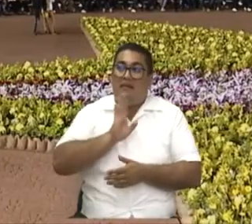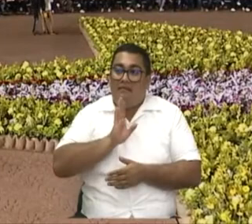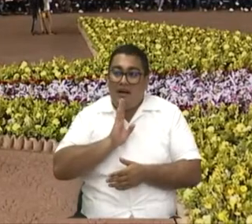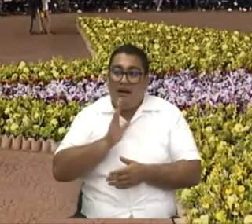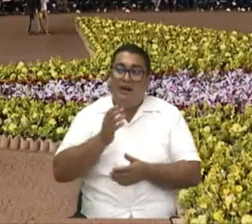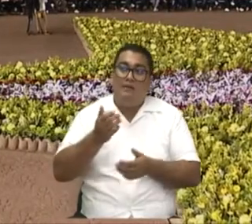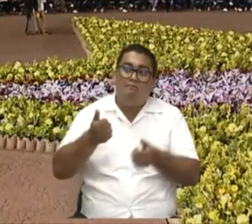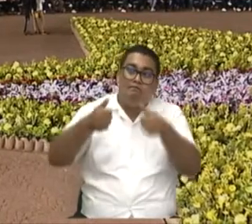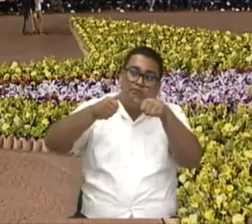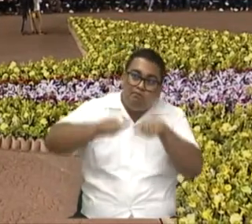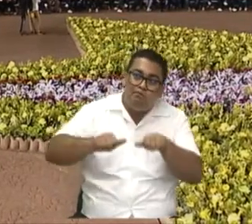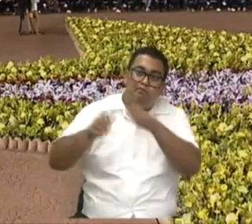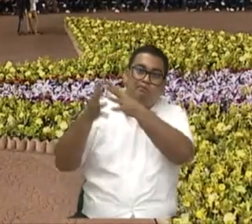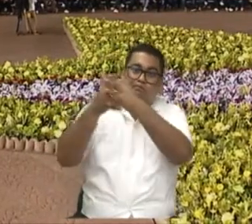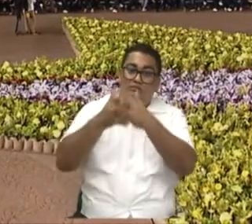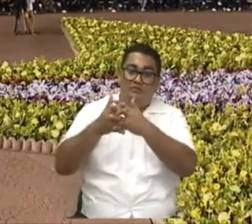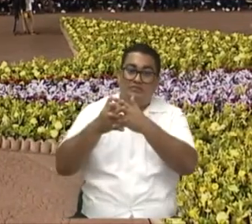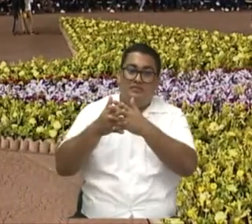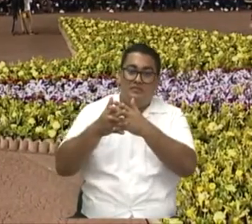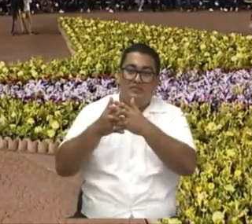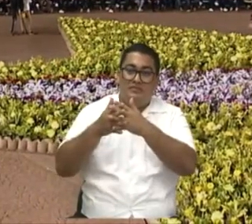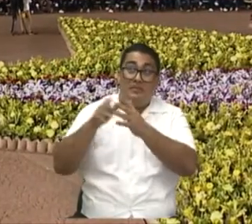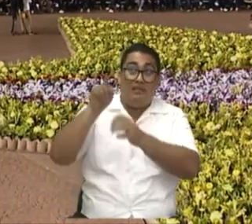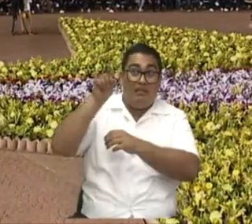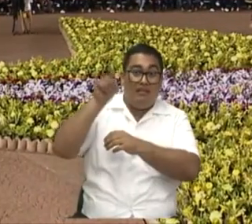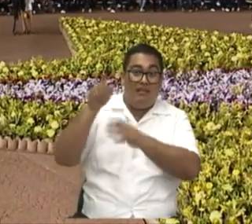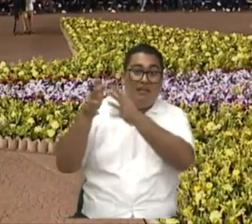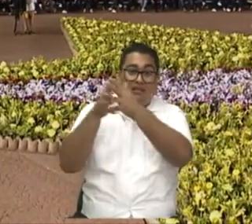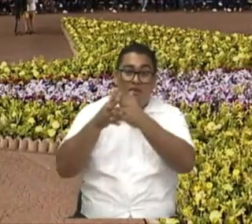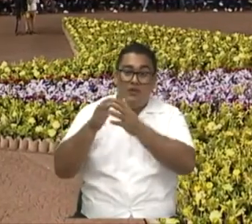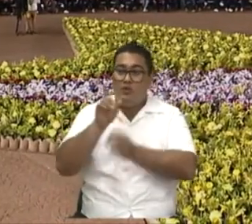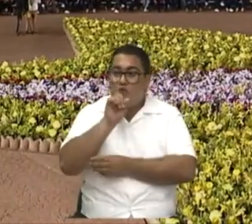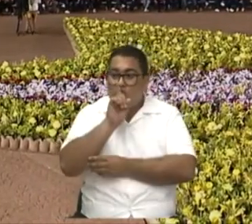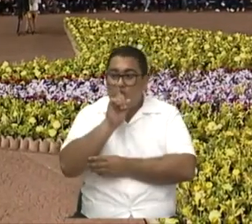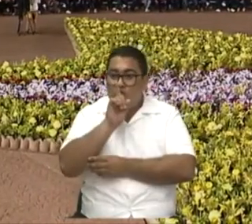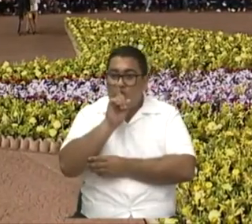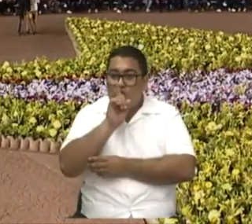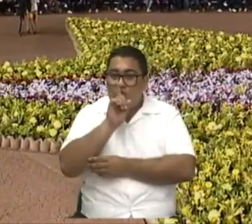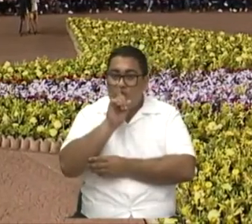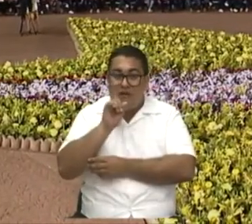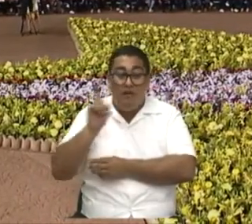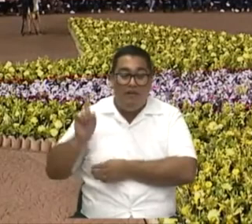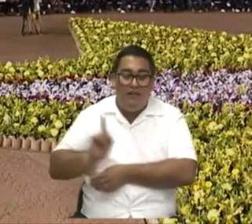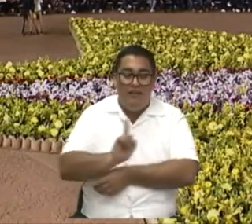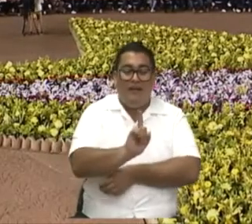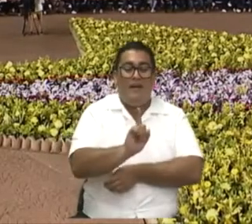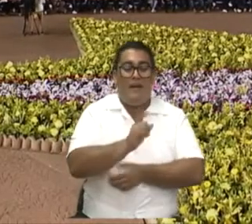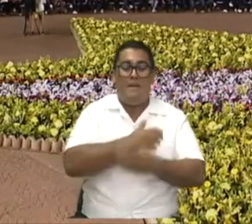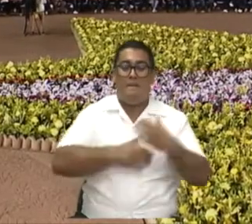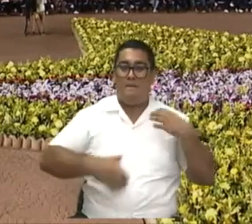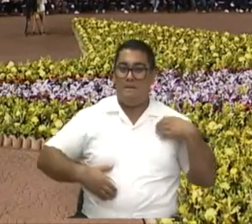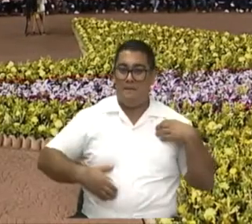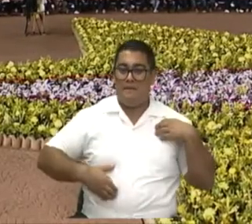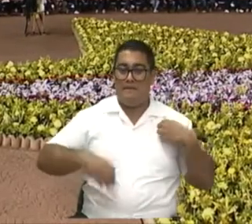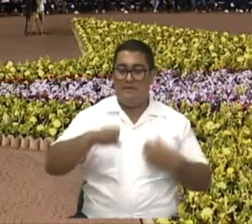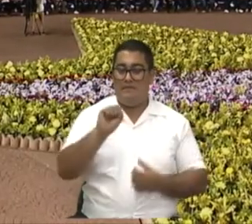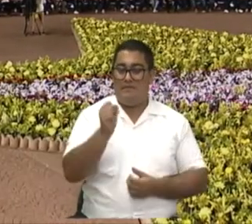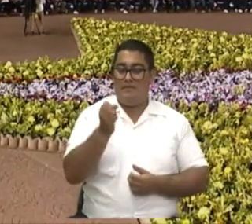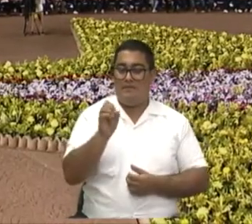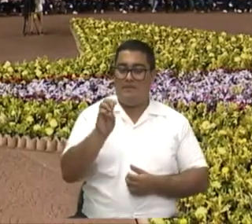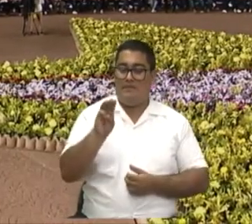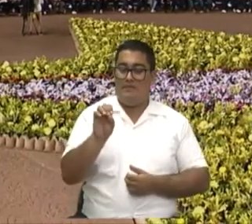como Cuba y Venezuela mandaron a figuras de primer nivel, mandaron a figuras de segundo nivel. Y